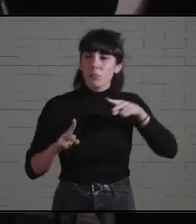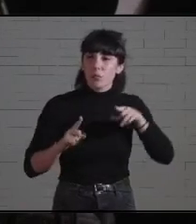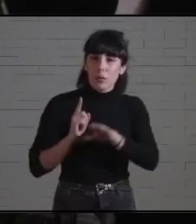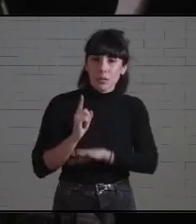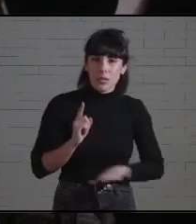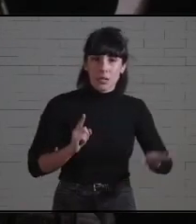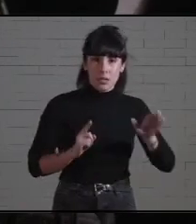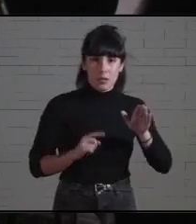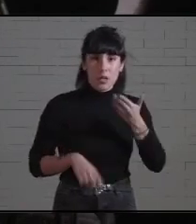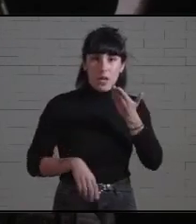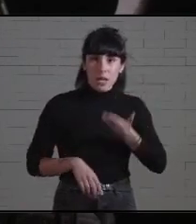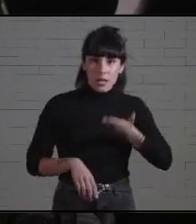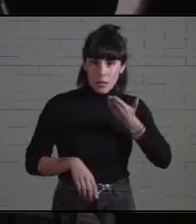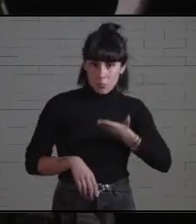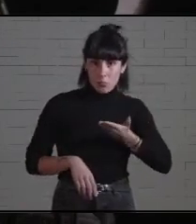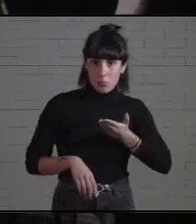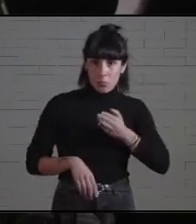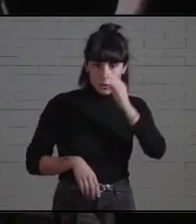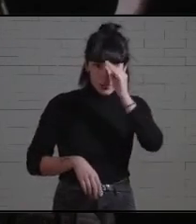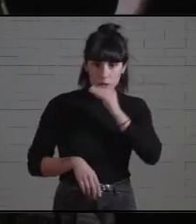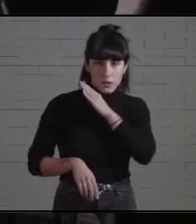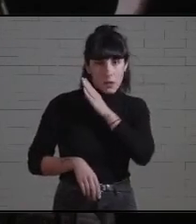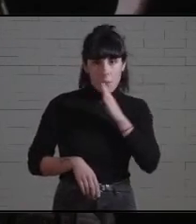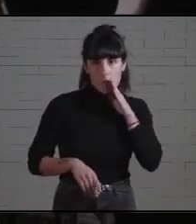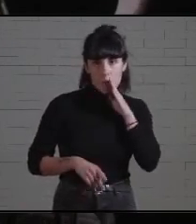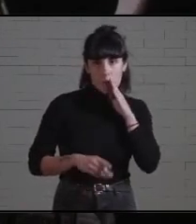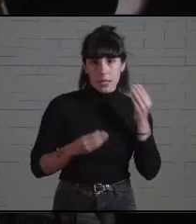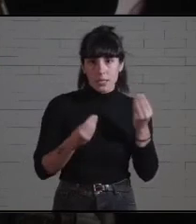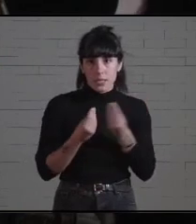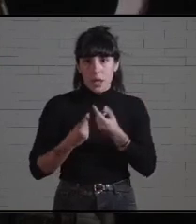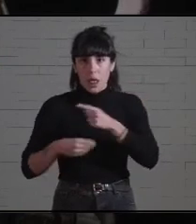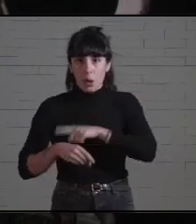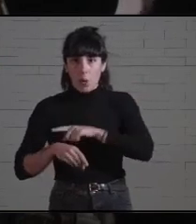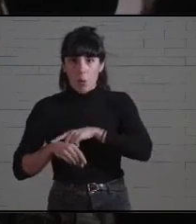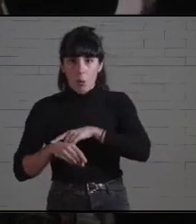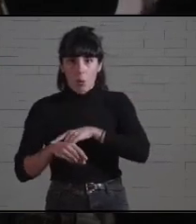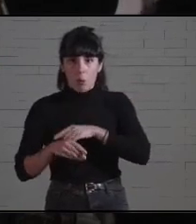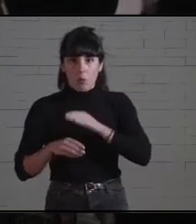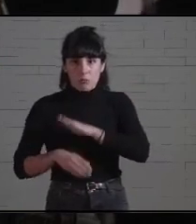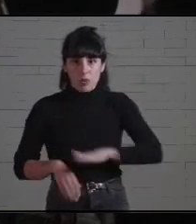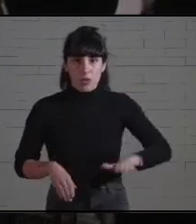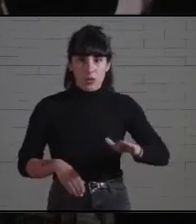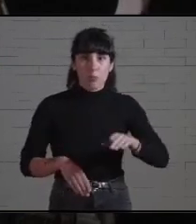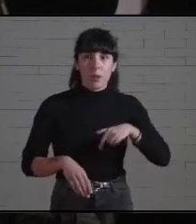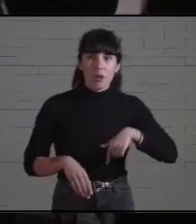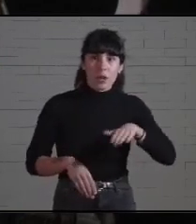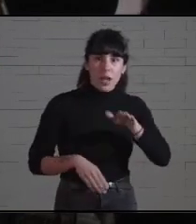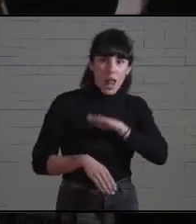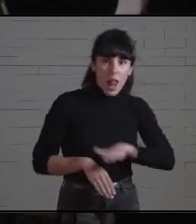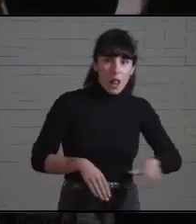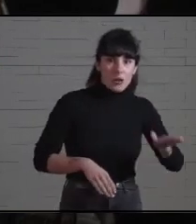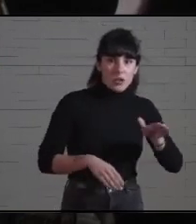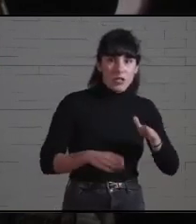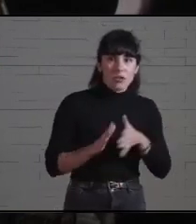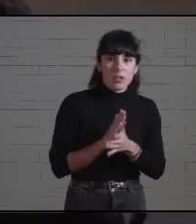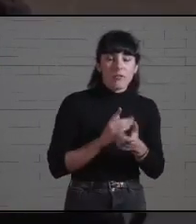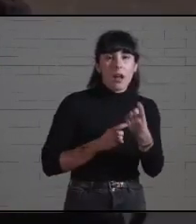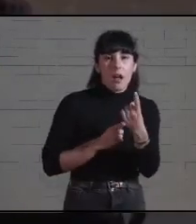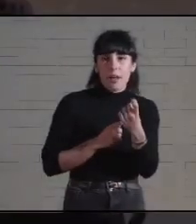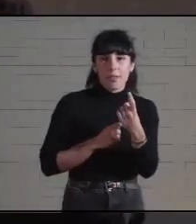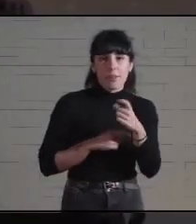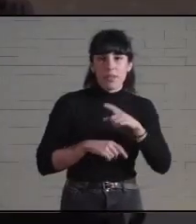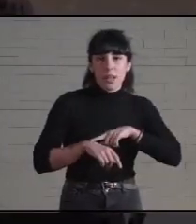los niños, pero sin duda es un derecho de los niños poder pasar más tiempo con sus padres y crear unos lazos mucho más fuertes,